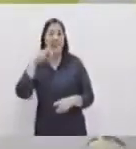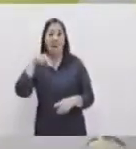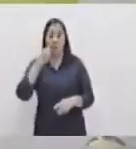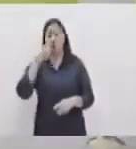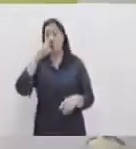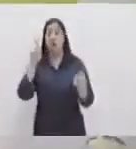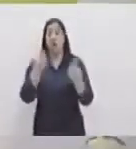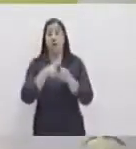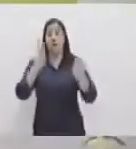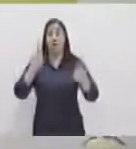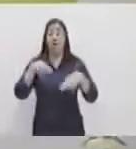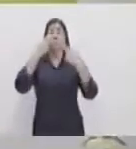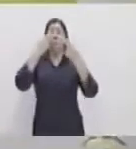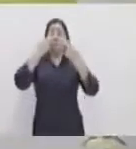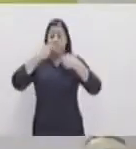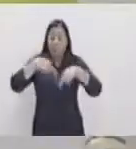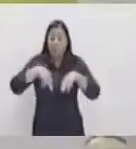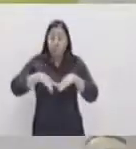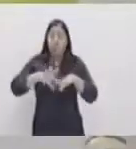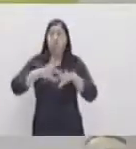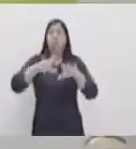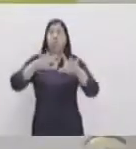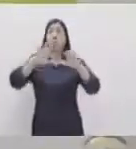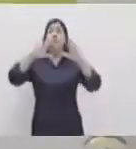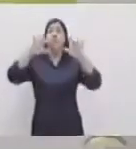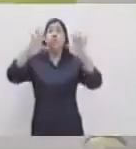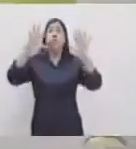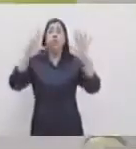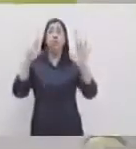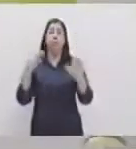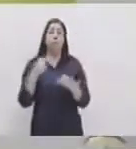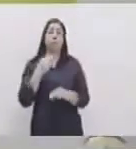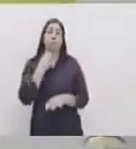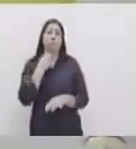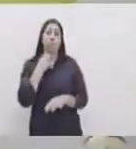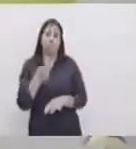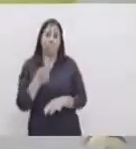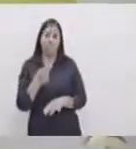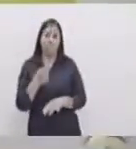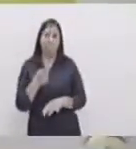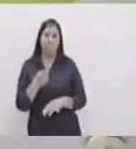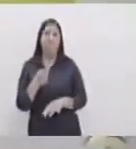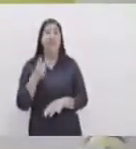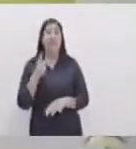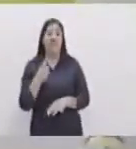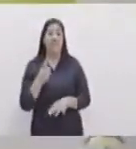carbono. Este definitivamente es un gas